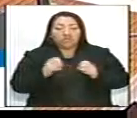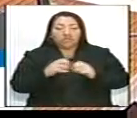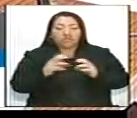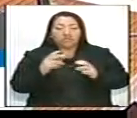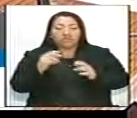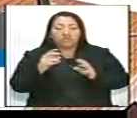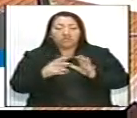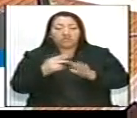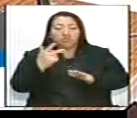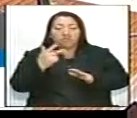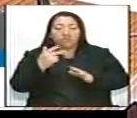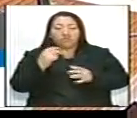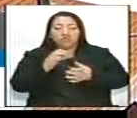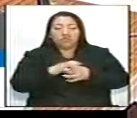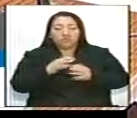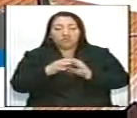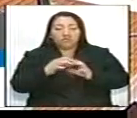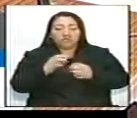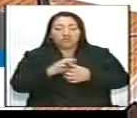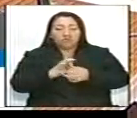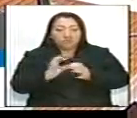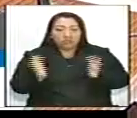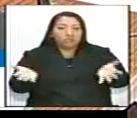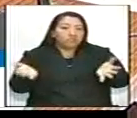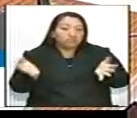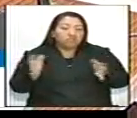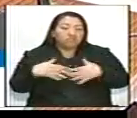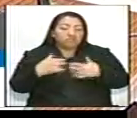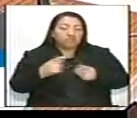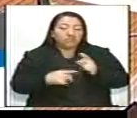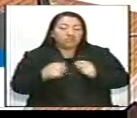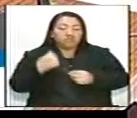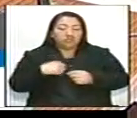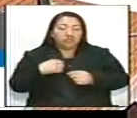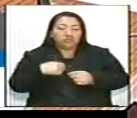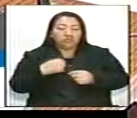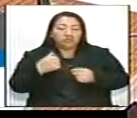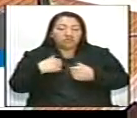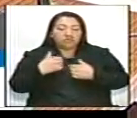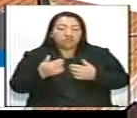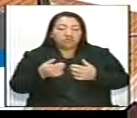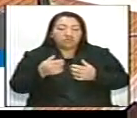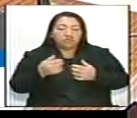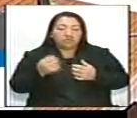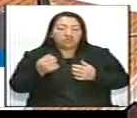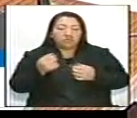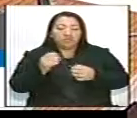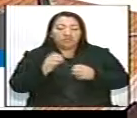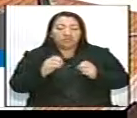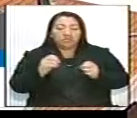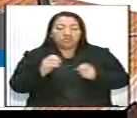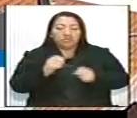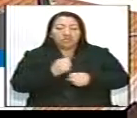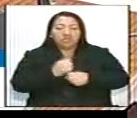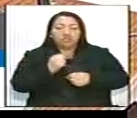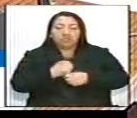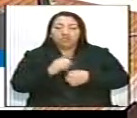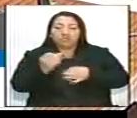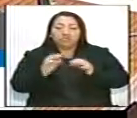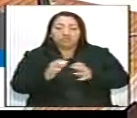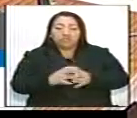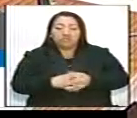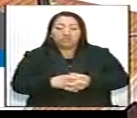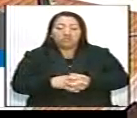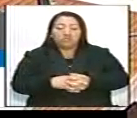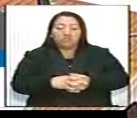de agosto. Hay algunos municipios que tenemos cero de ejecución presupuestal.